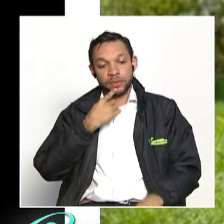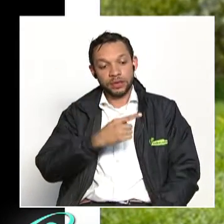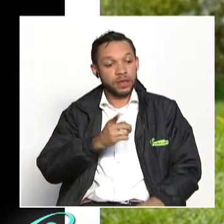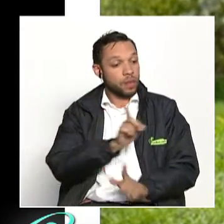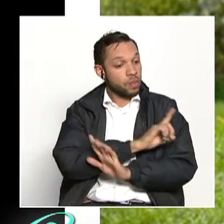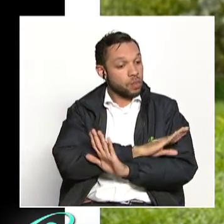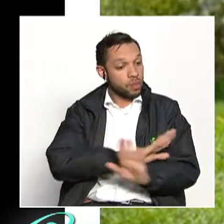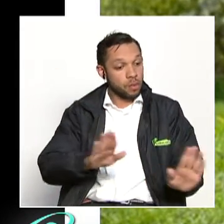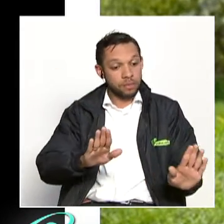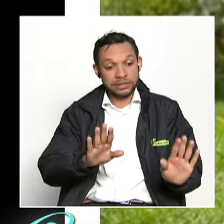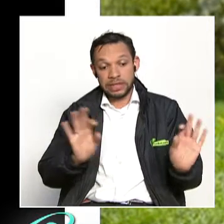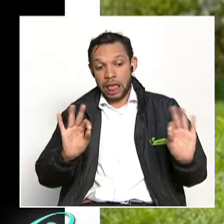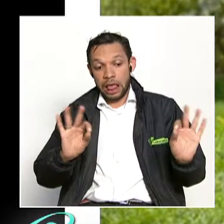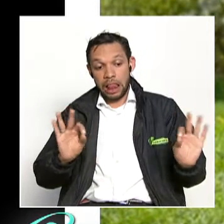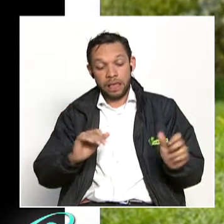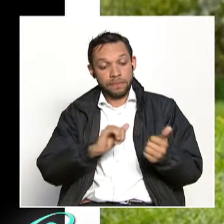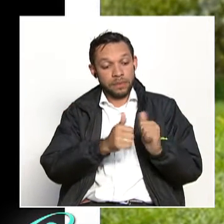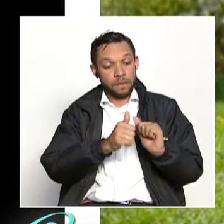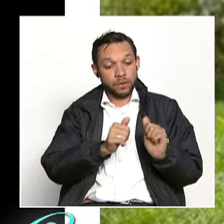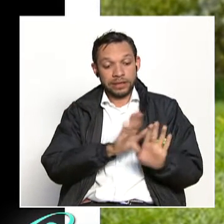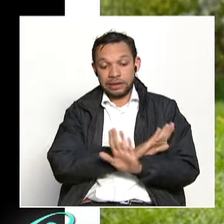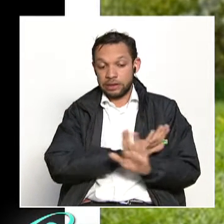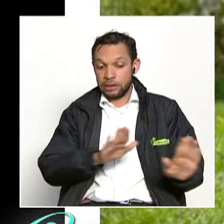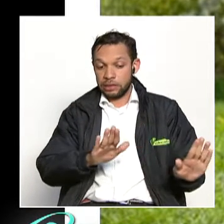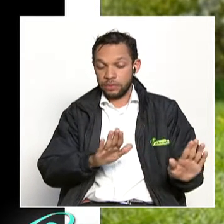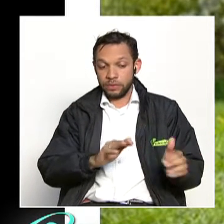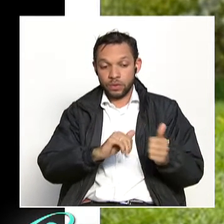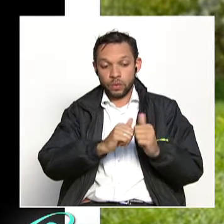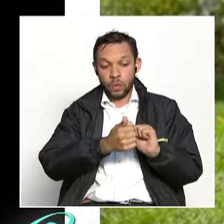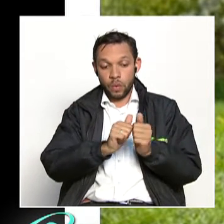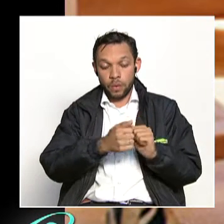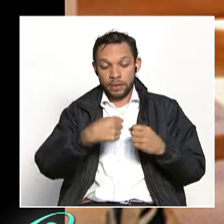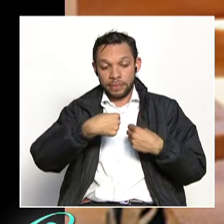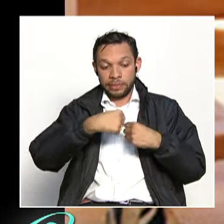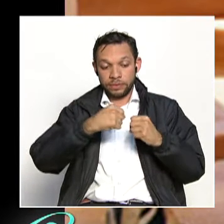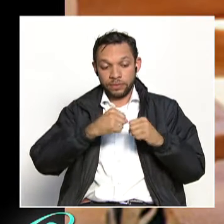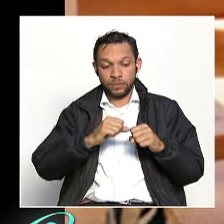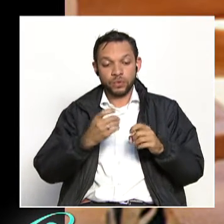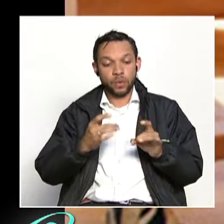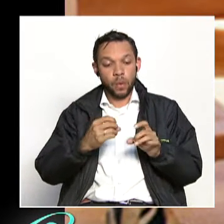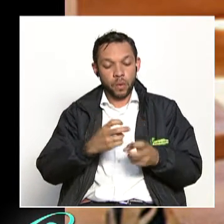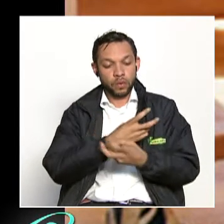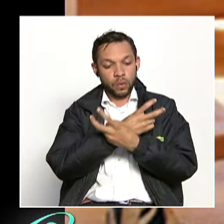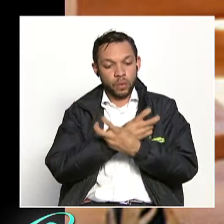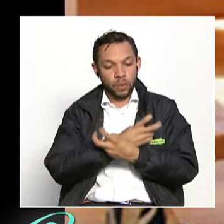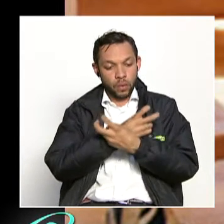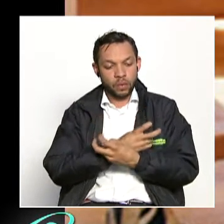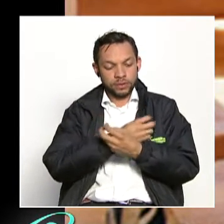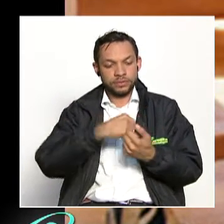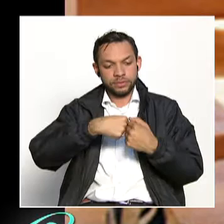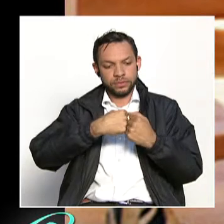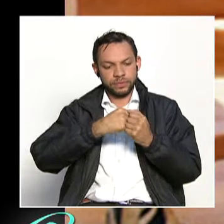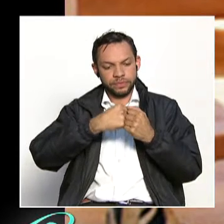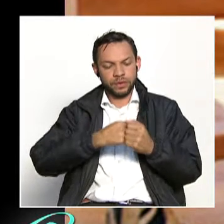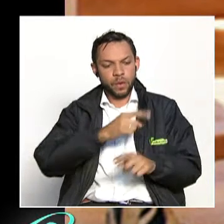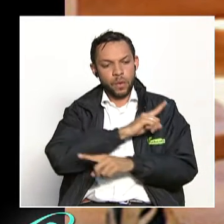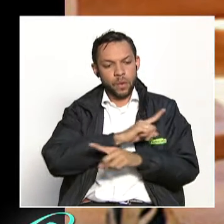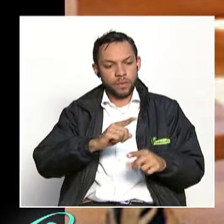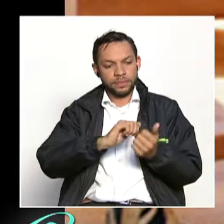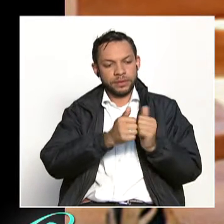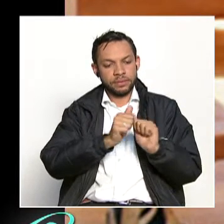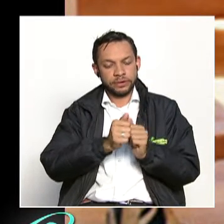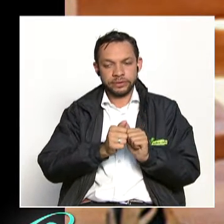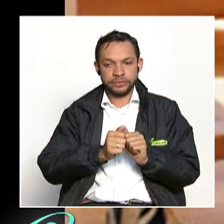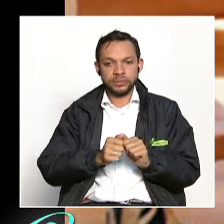hacer ejercicio, porque le duele la rodilla, no puede hacer ejercicio, y están incapacitando a las personas